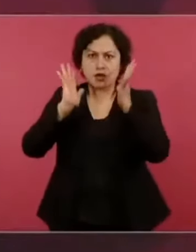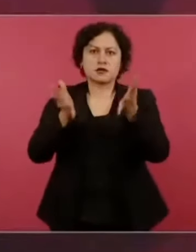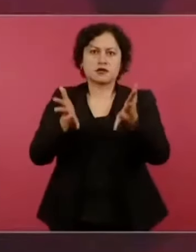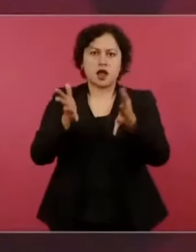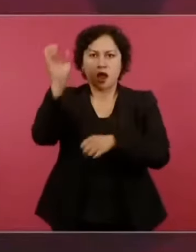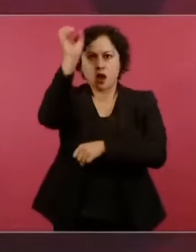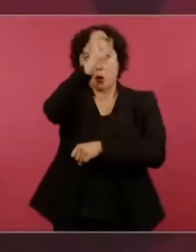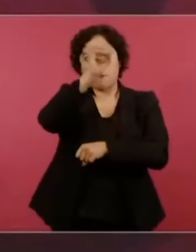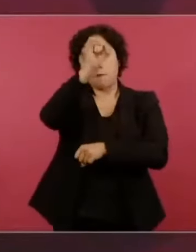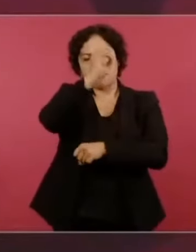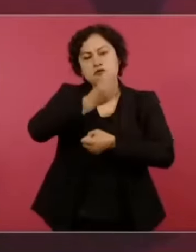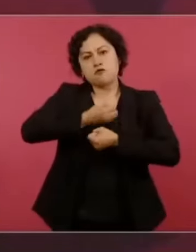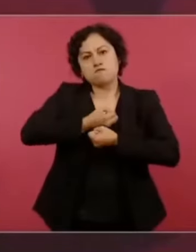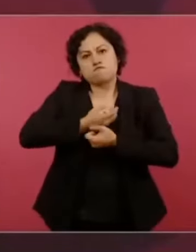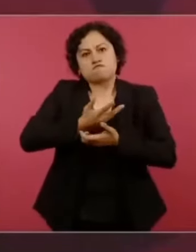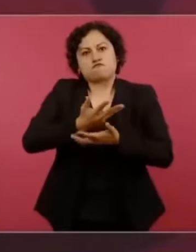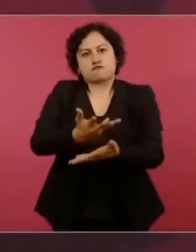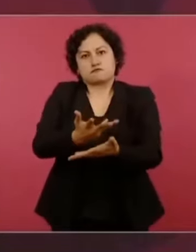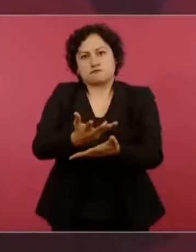abiertamente. Entonces,